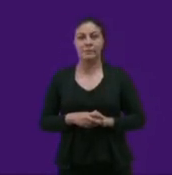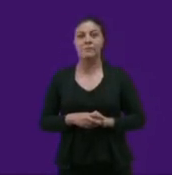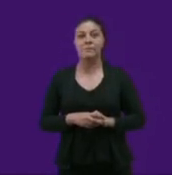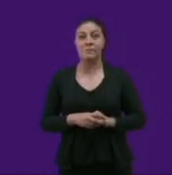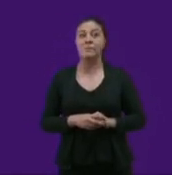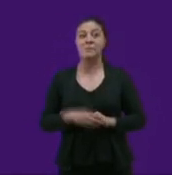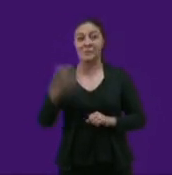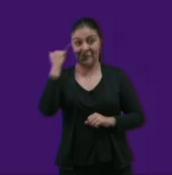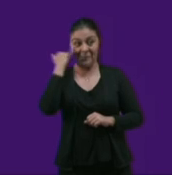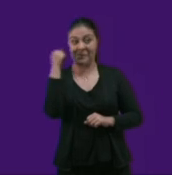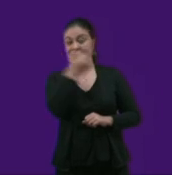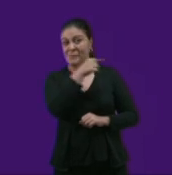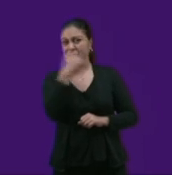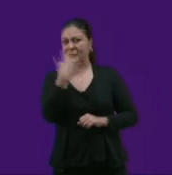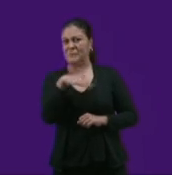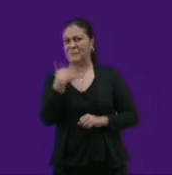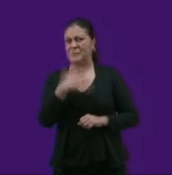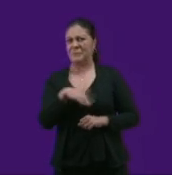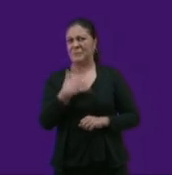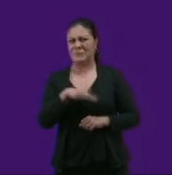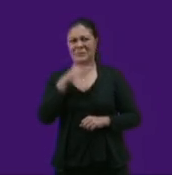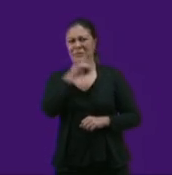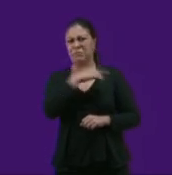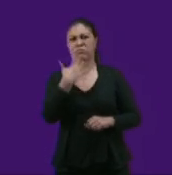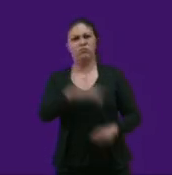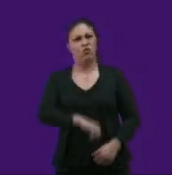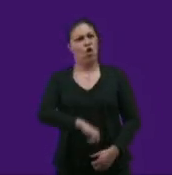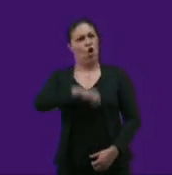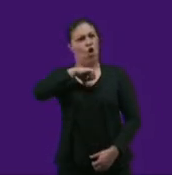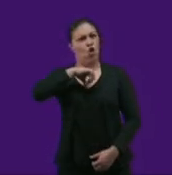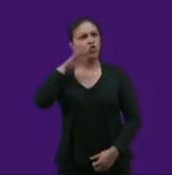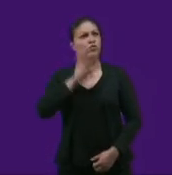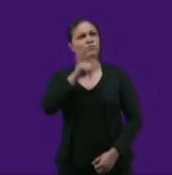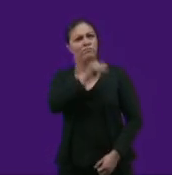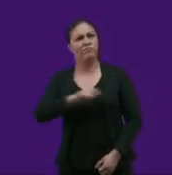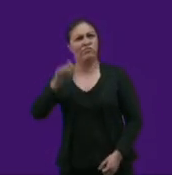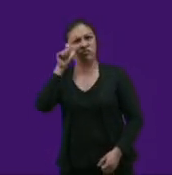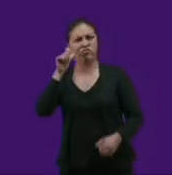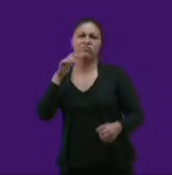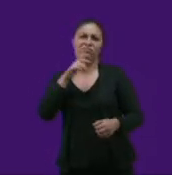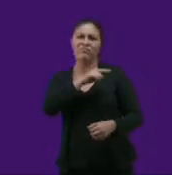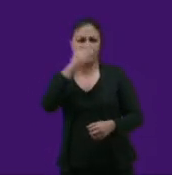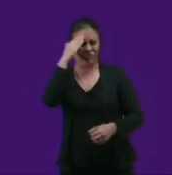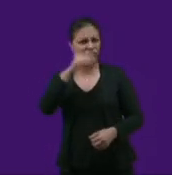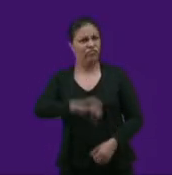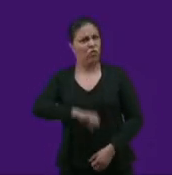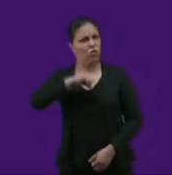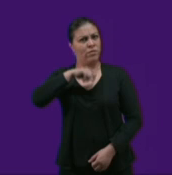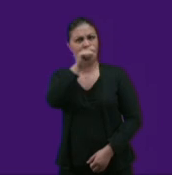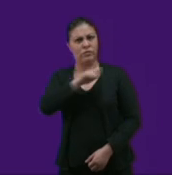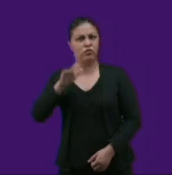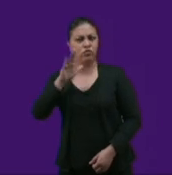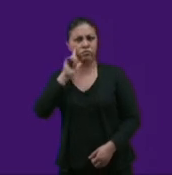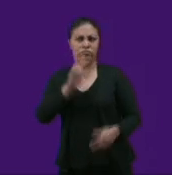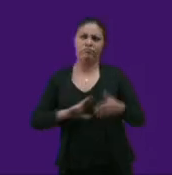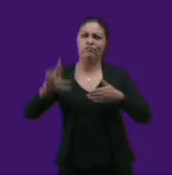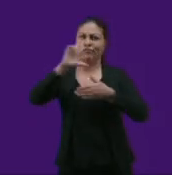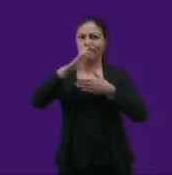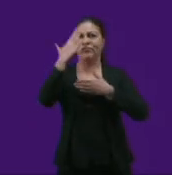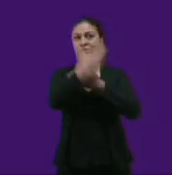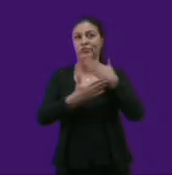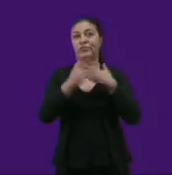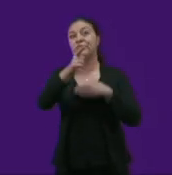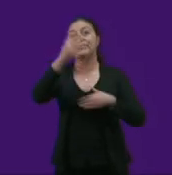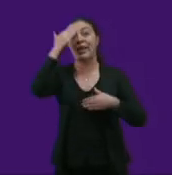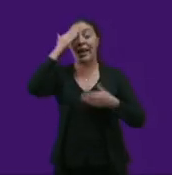esta plataforma, de este ecosistema que es orgullo para todos los latinoamericanos. Y digo ecosistema, Marcos, porque bueno, empezamos a